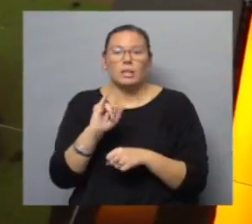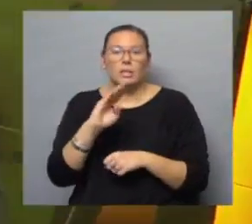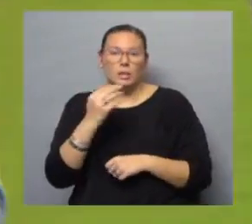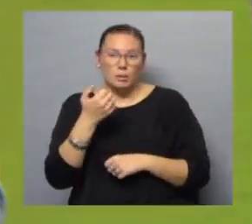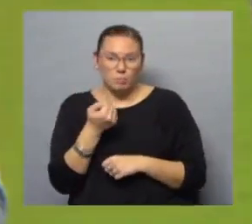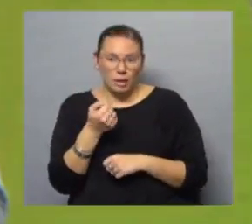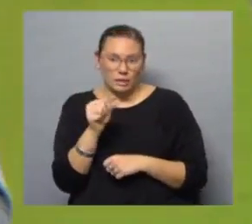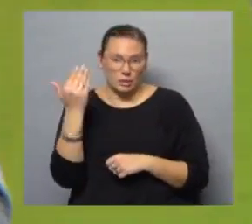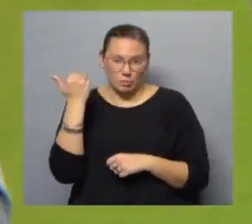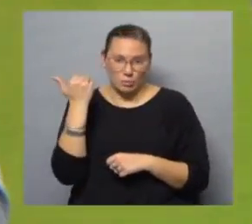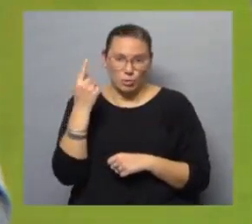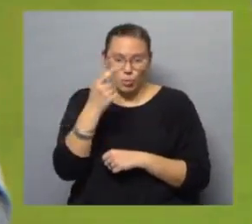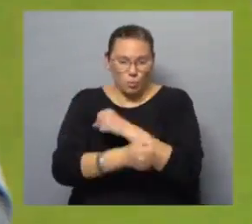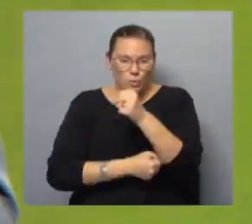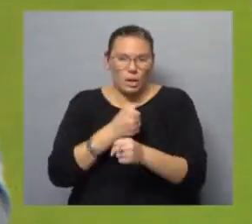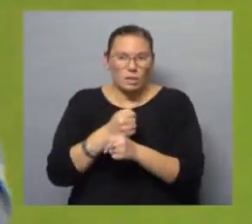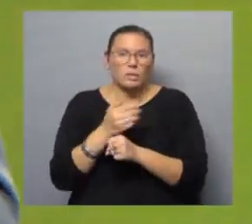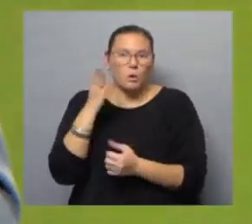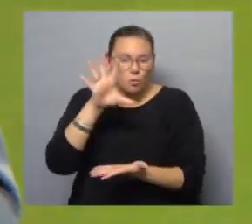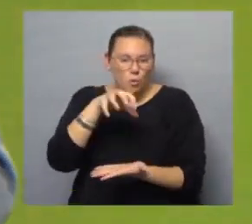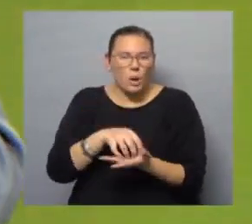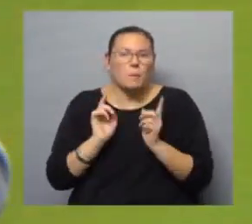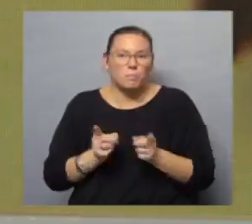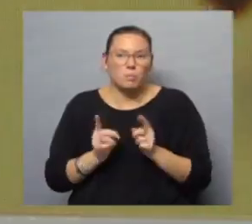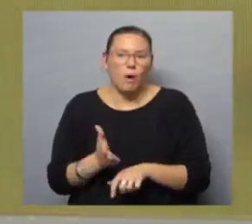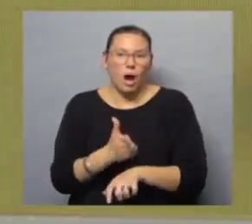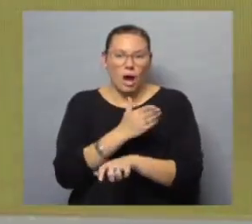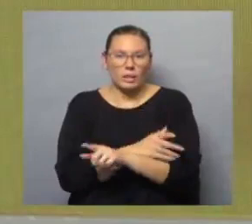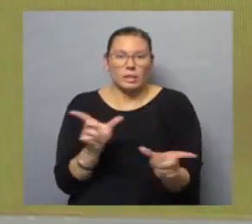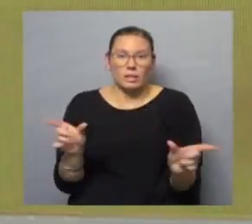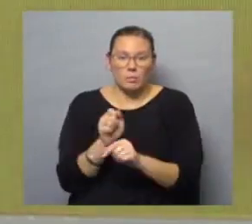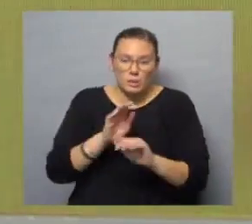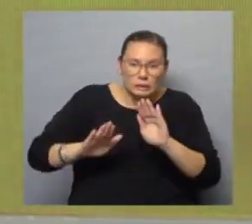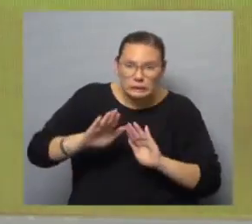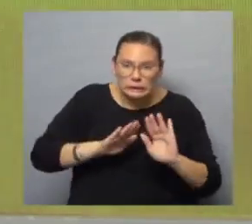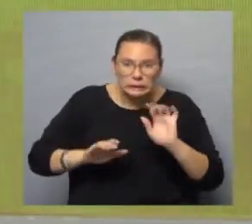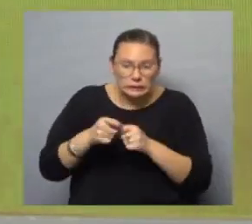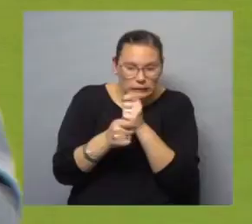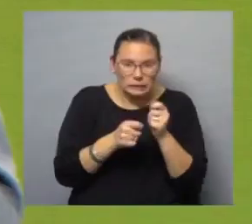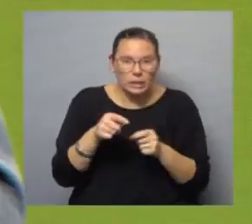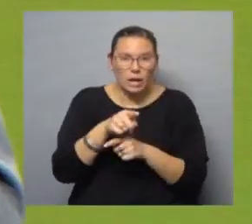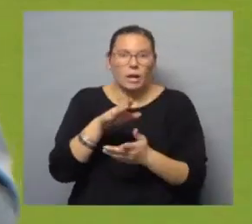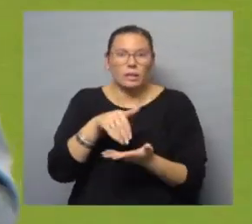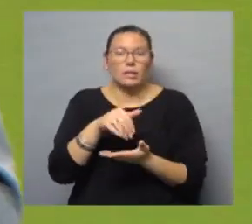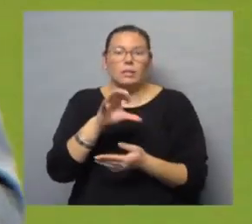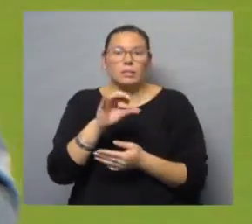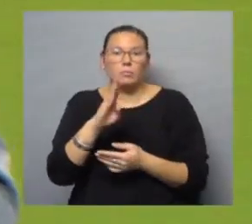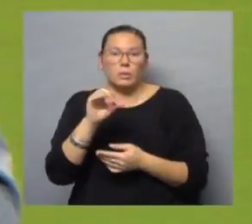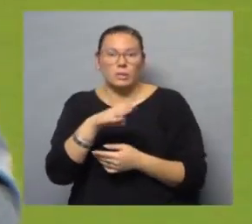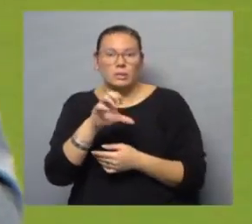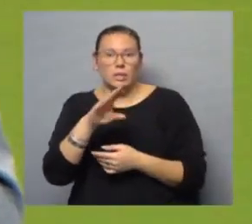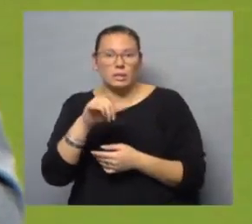y hasta hace poco, un año, estabas en el mismo lugar donde antes se había terminado de armar el James Webb, allí en el Goddard Space Flight